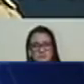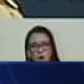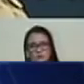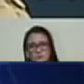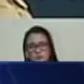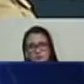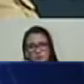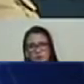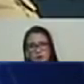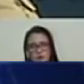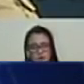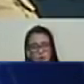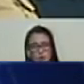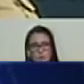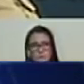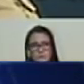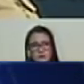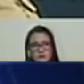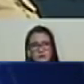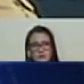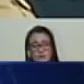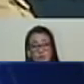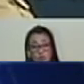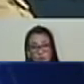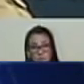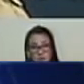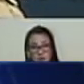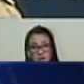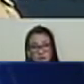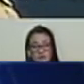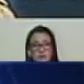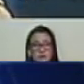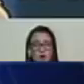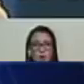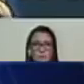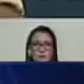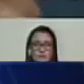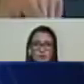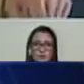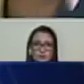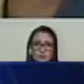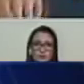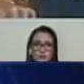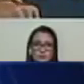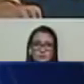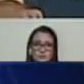Usted se come una luz y es afrodescendiente, lo sacan del registro electoral porque le ponen una multa.